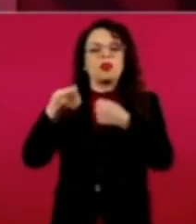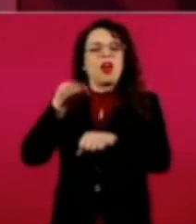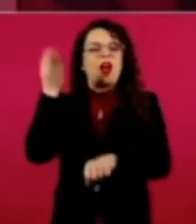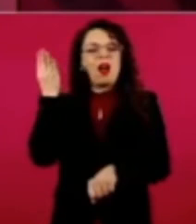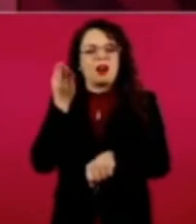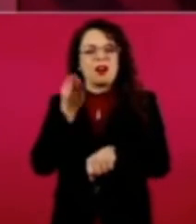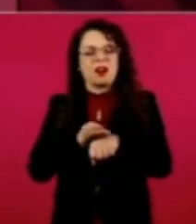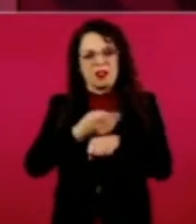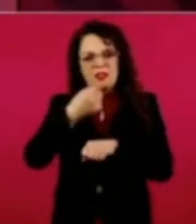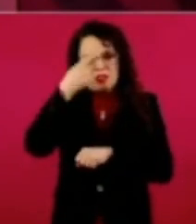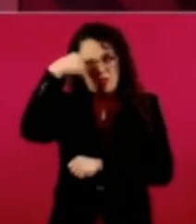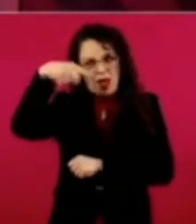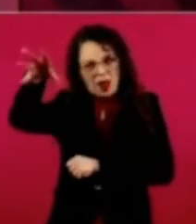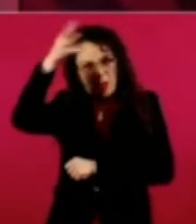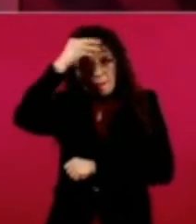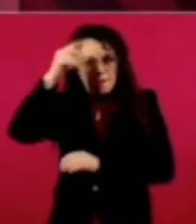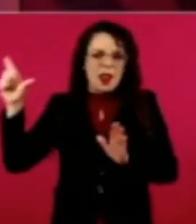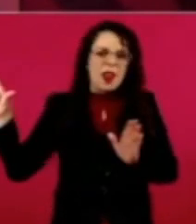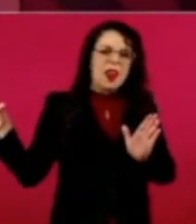los vamos a fusilar.